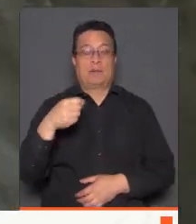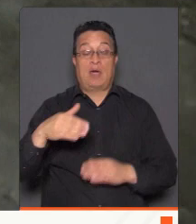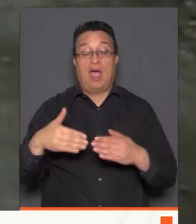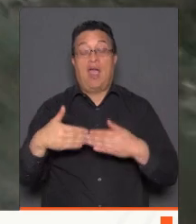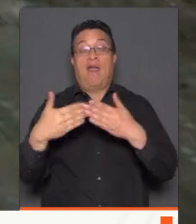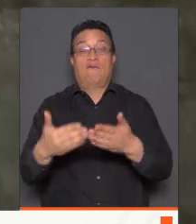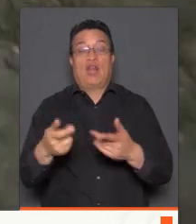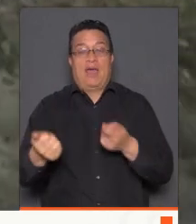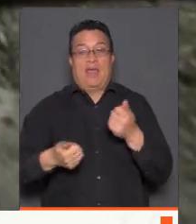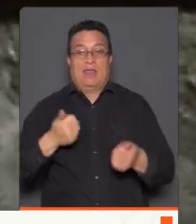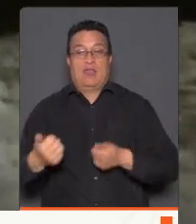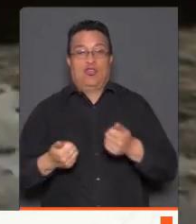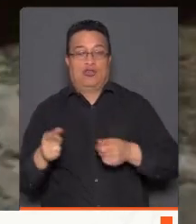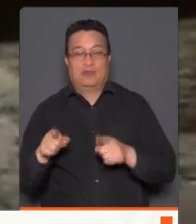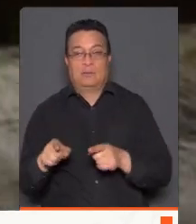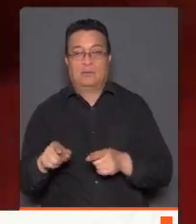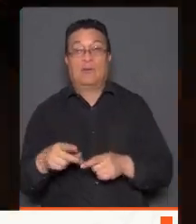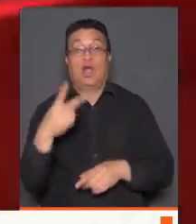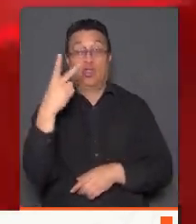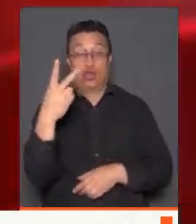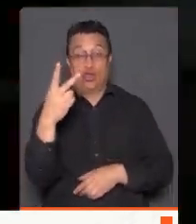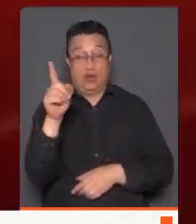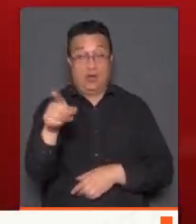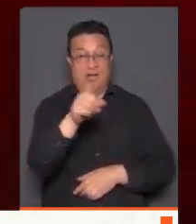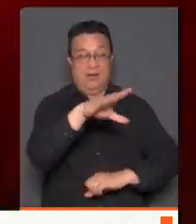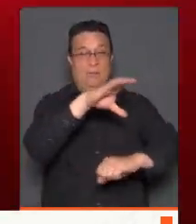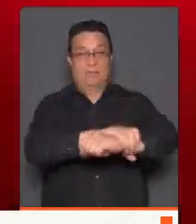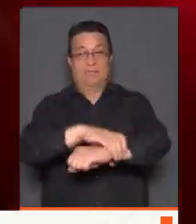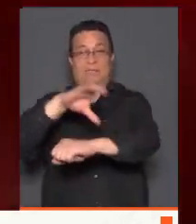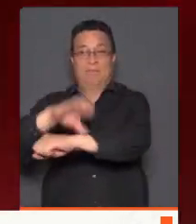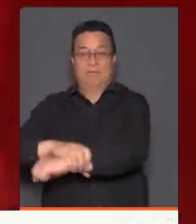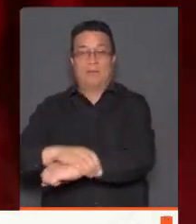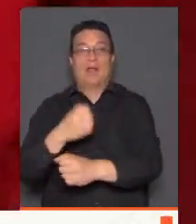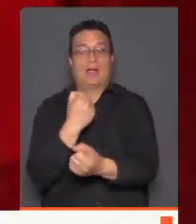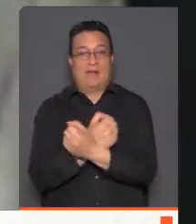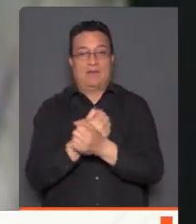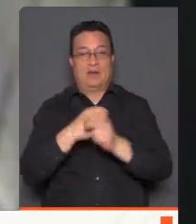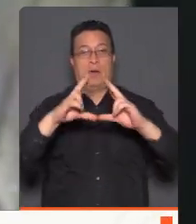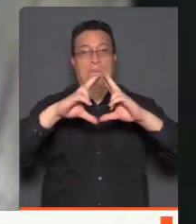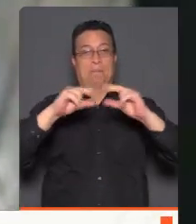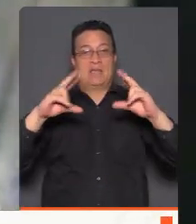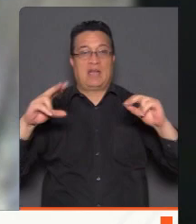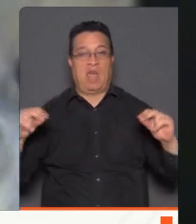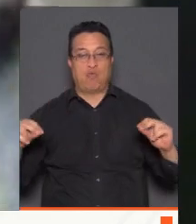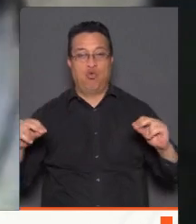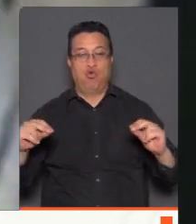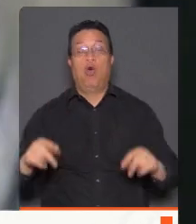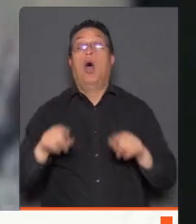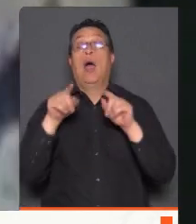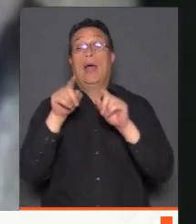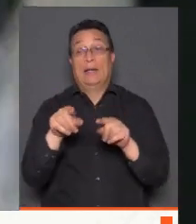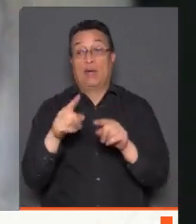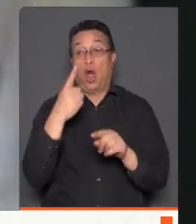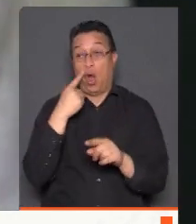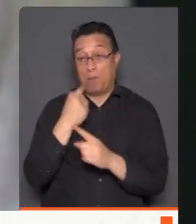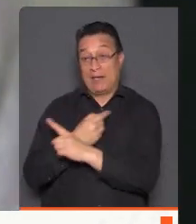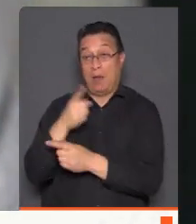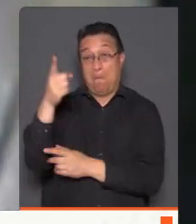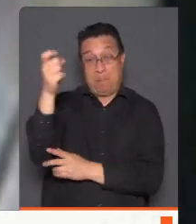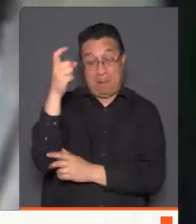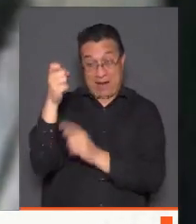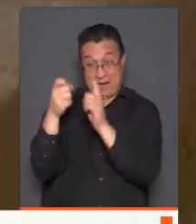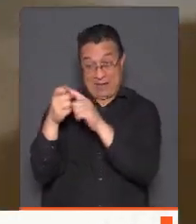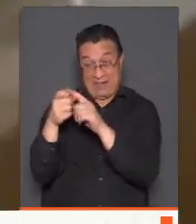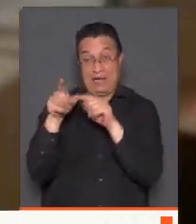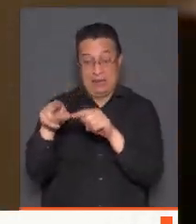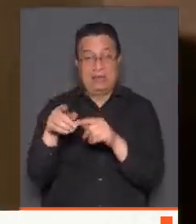discoteca. Dos de los involucrados fueron detenidos por carabineros de Pichilemu. Sin embargo, este hombre que dispara, él